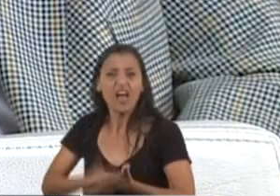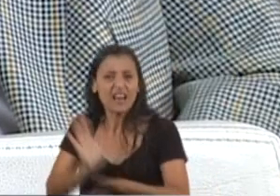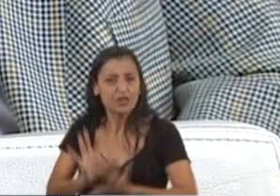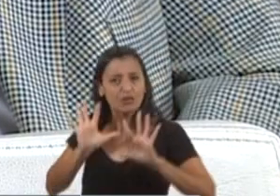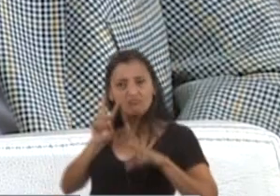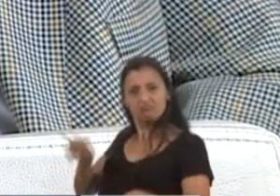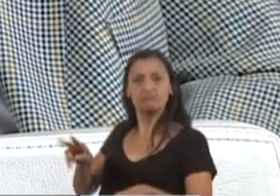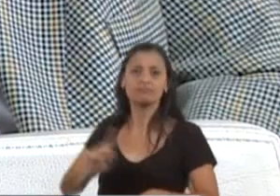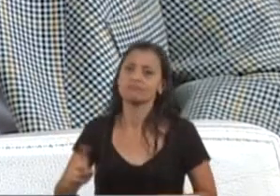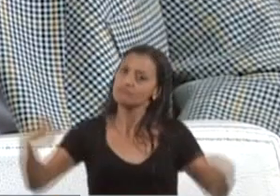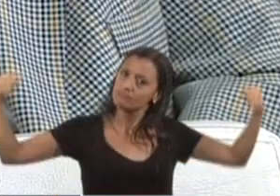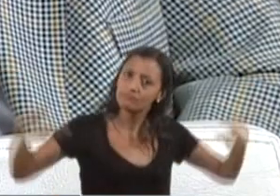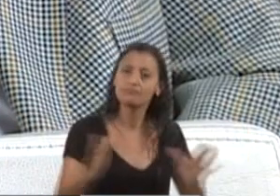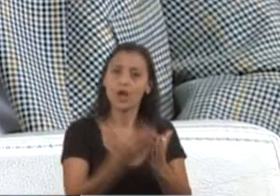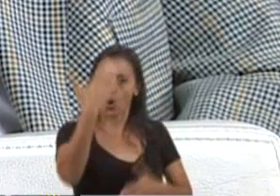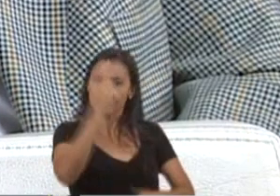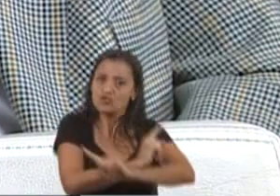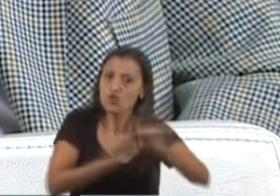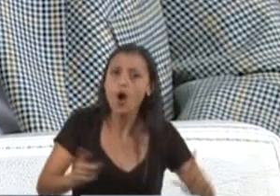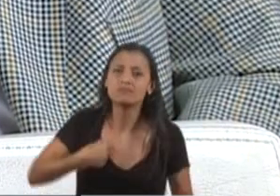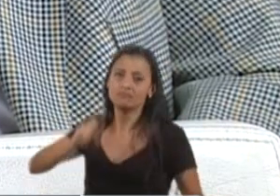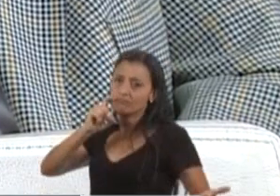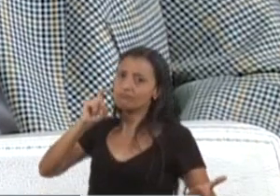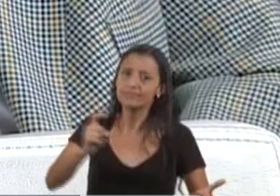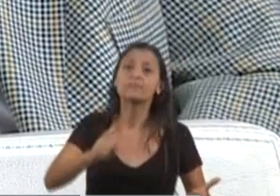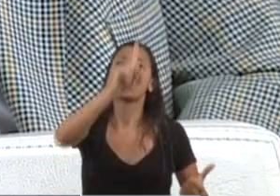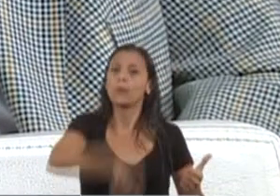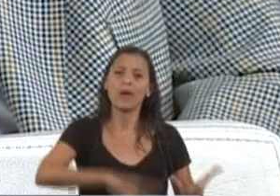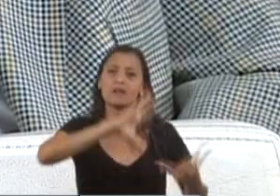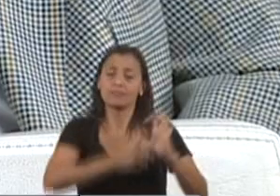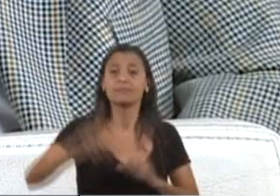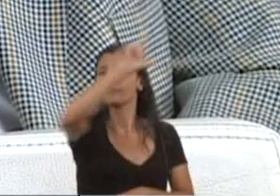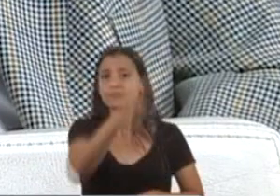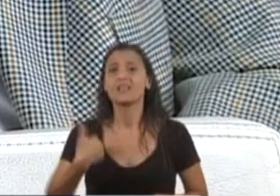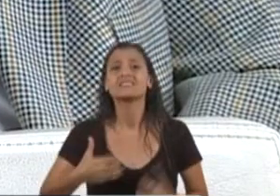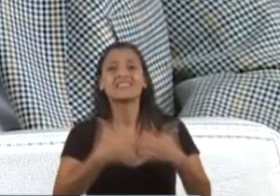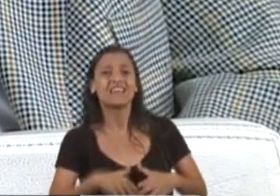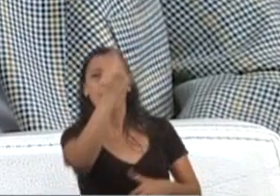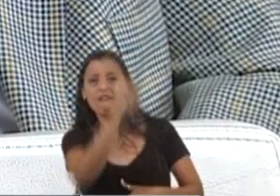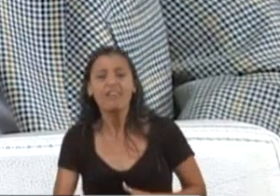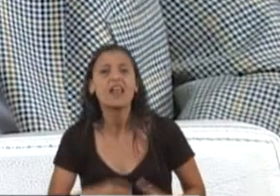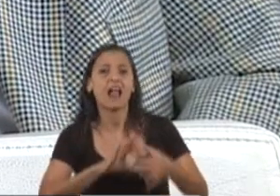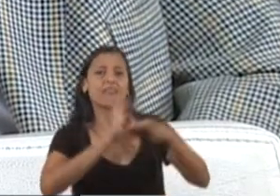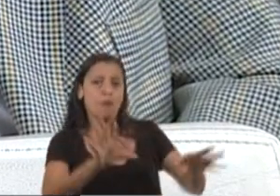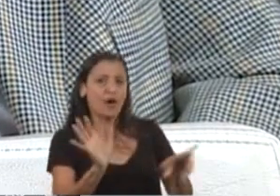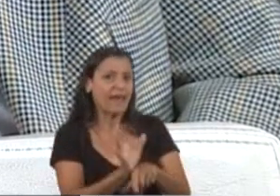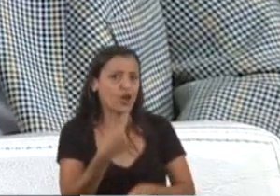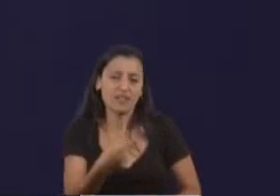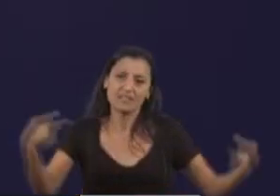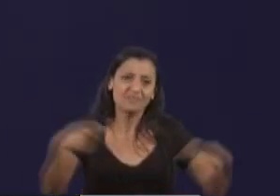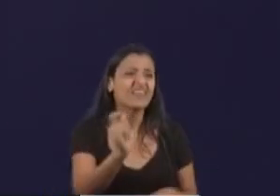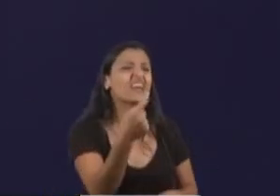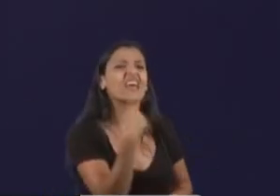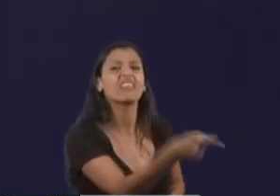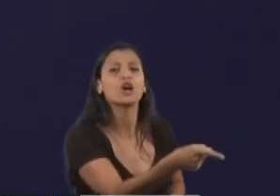manifiestamente inconstitucional y conforma una nueva afrenta al sistema republicano, democrático y federal. Dice además este comunicado. ¿Quién? ¿El